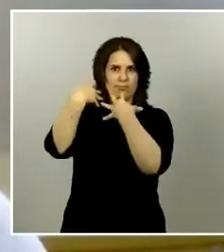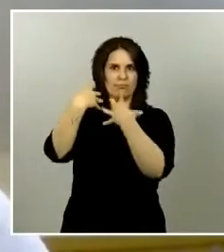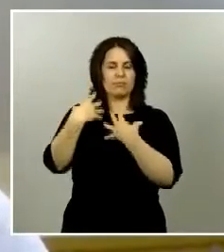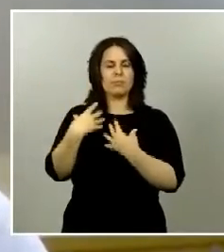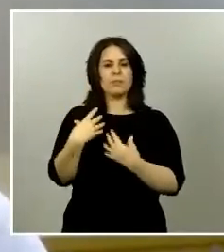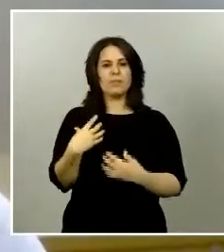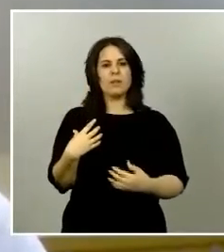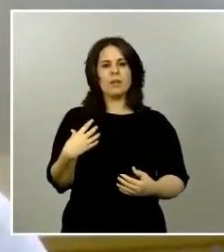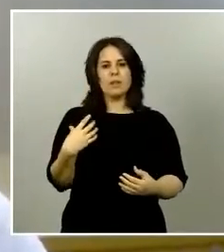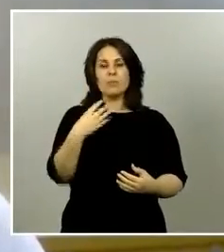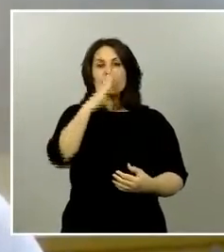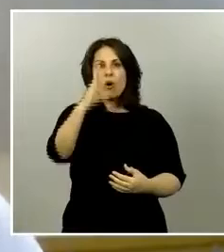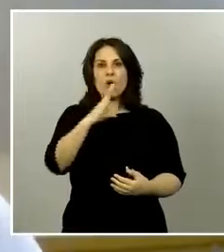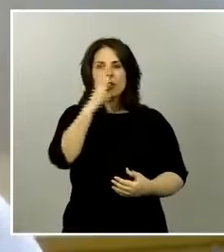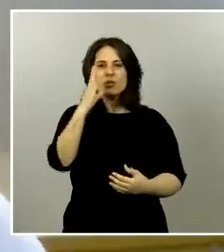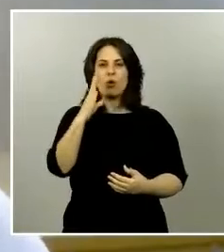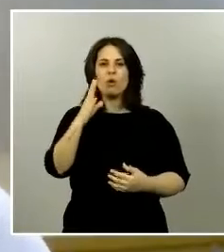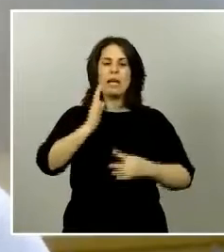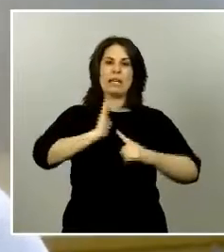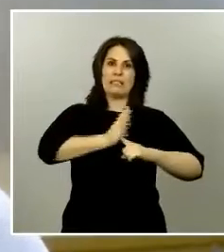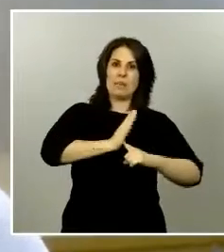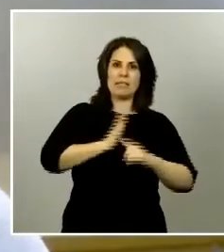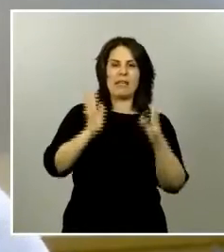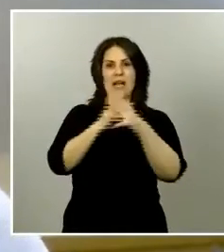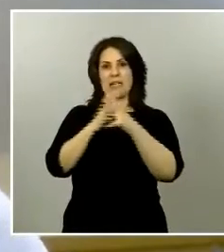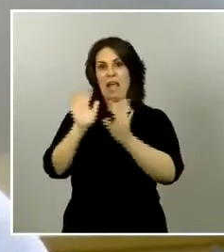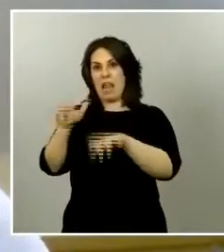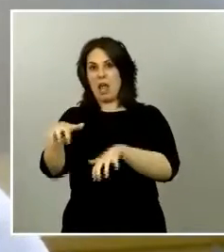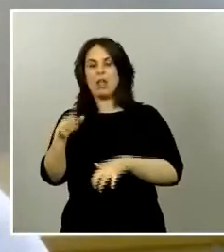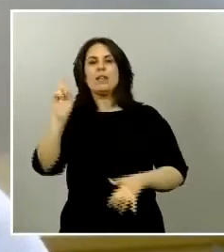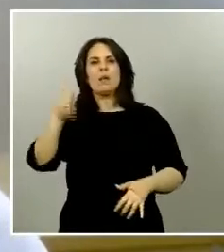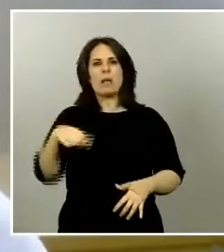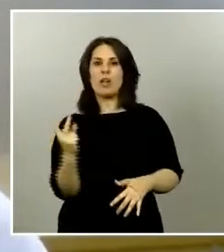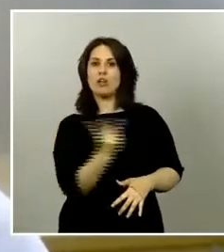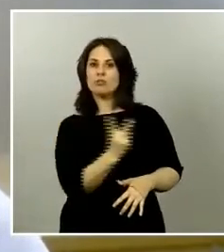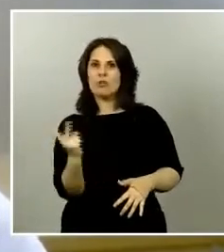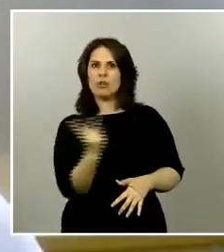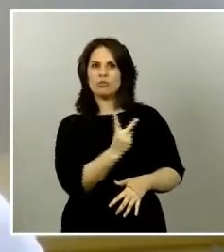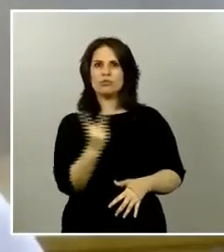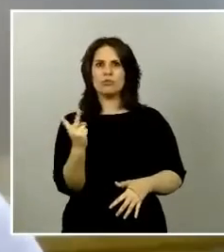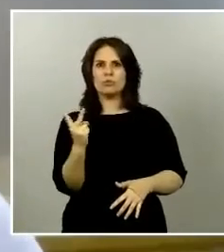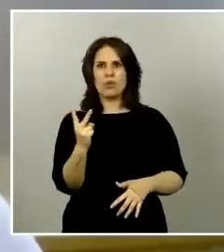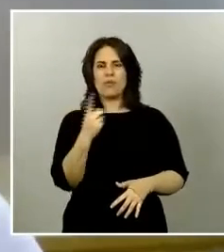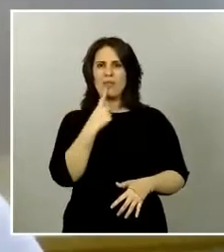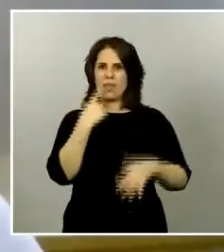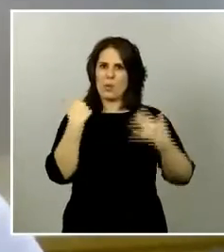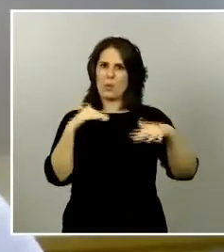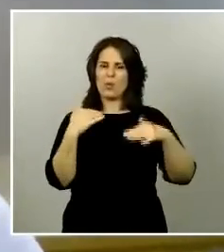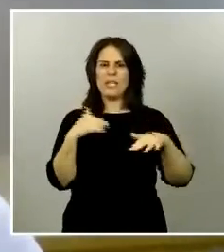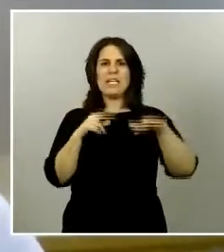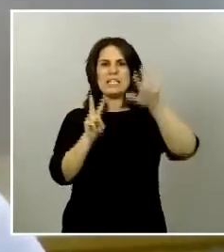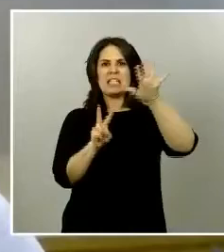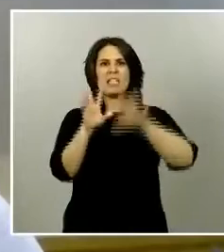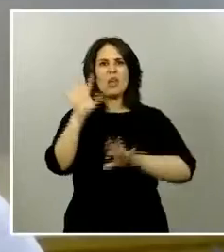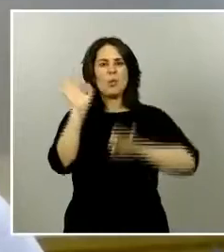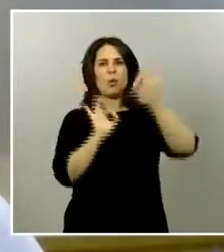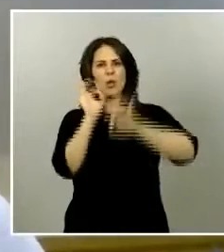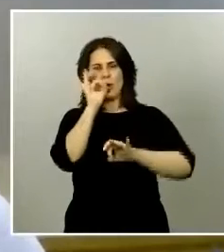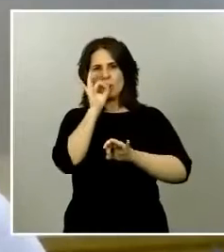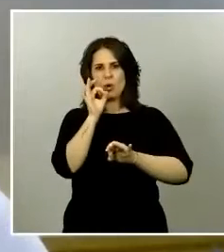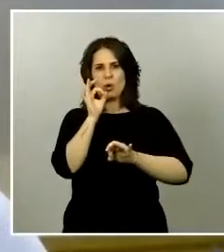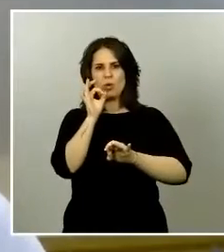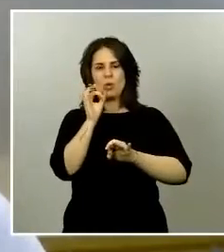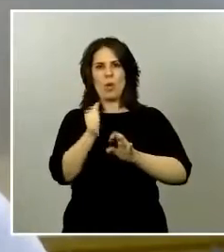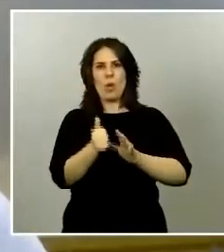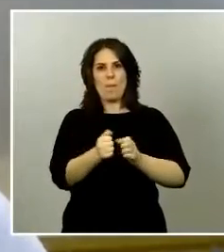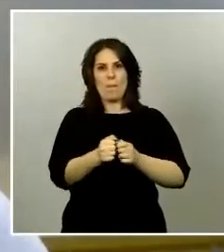los que ha confirmado Sanidad. Por otra parte, los registros en las dos Castillas, en Castilla-La Mancha y Castilla-León, también han dado los